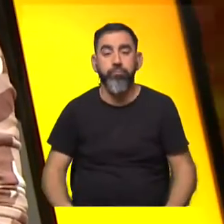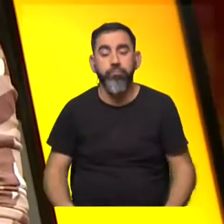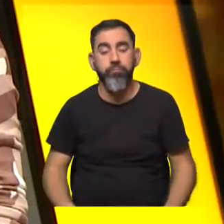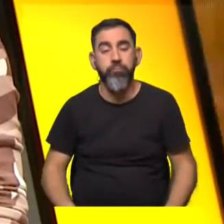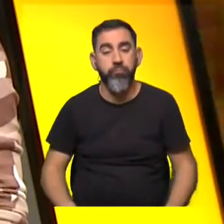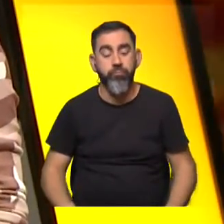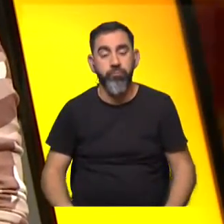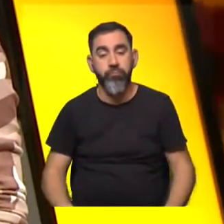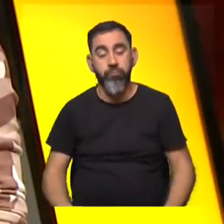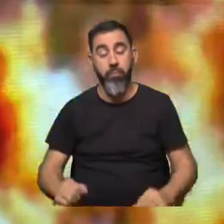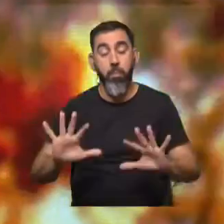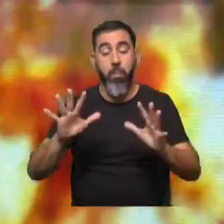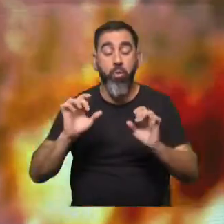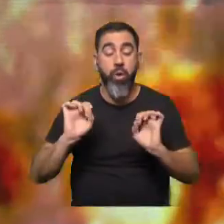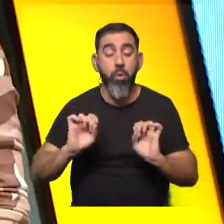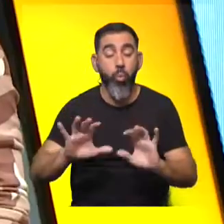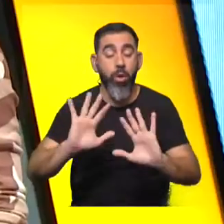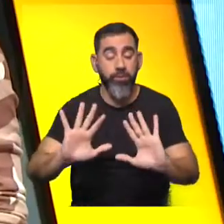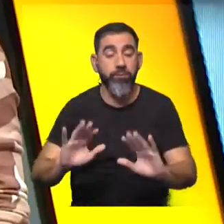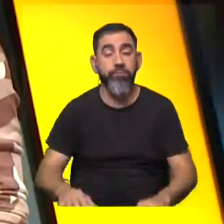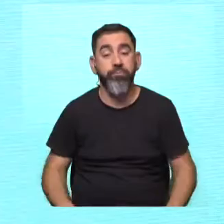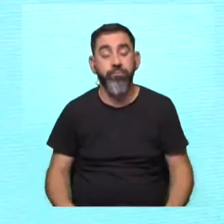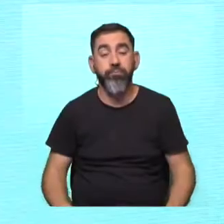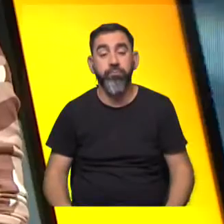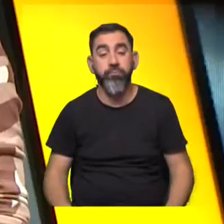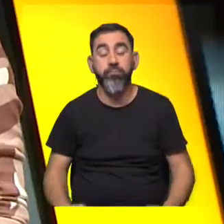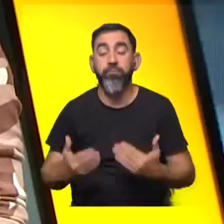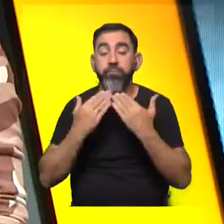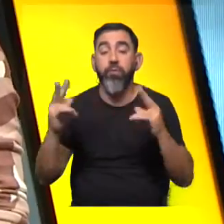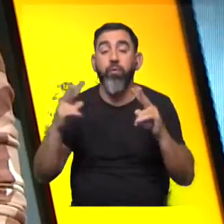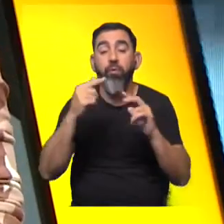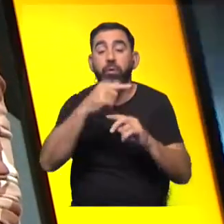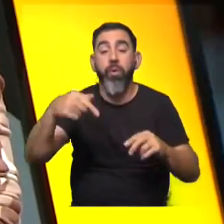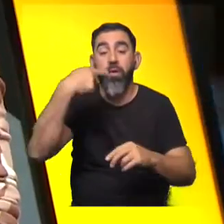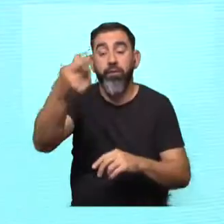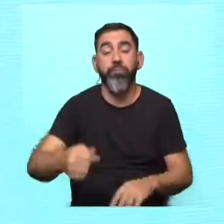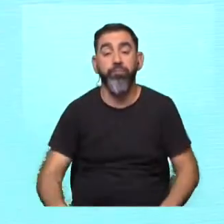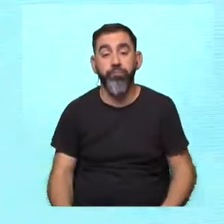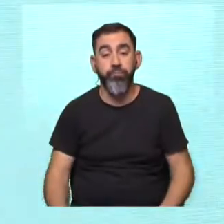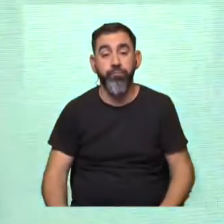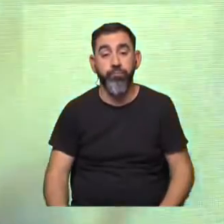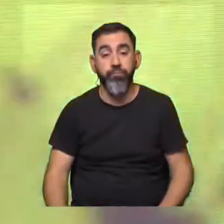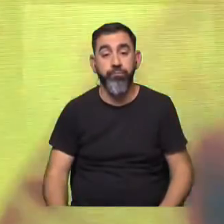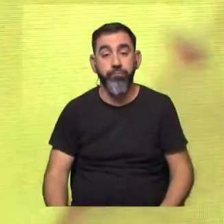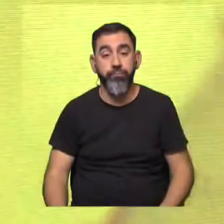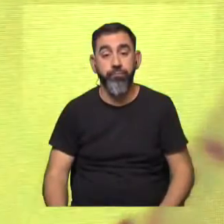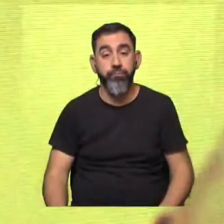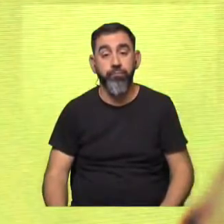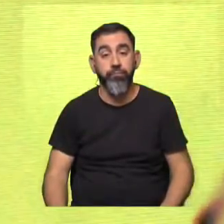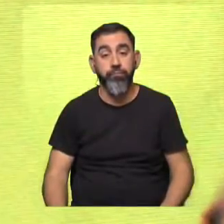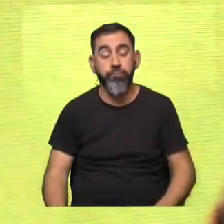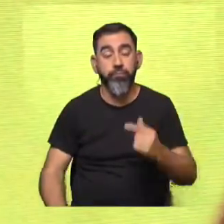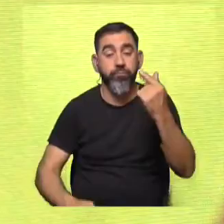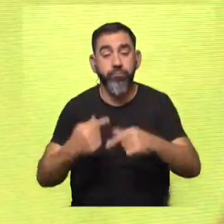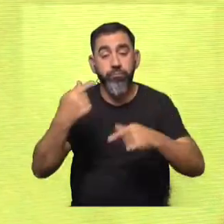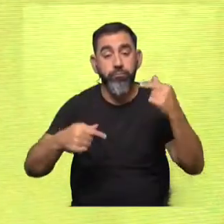geológico también. La mano de obra de la naturaleza. Exactamente. Gracias, Daniela. Nos vemos la semana que viene. Hasta la semana que viene. Y nosotros vamos a seguir hablando de cosas que